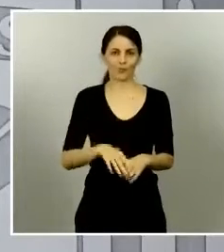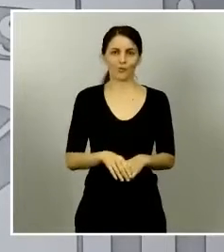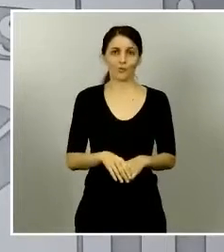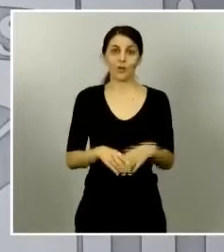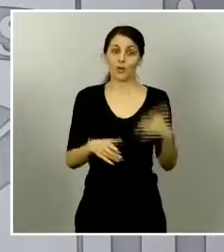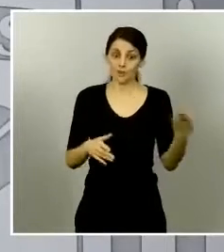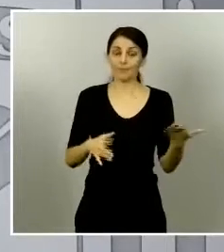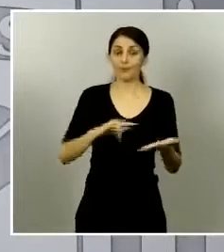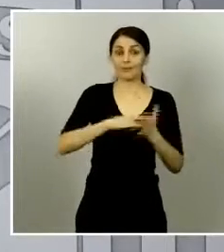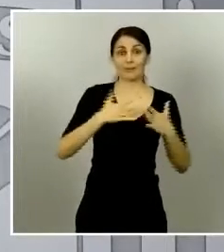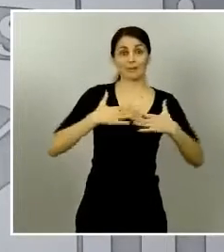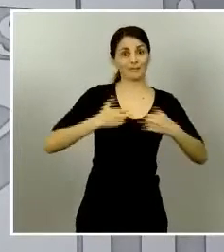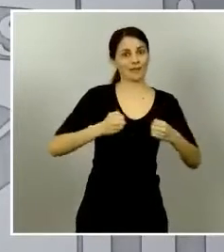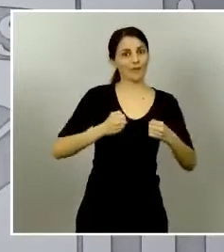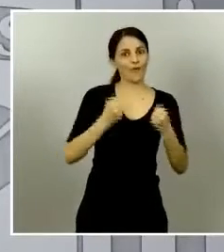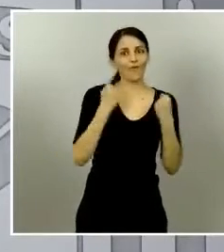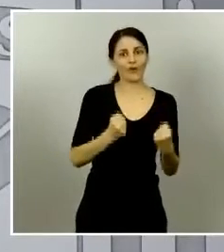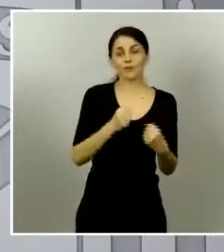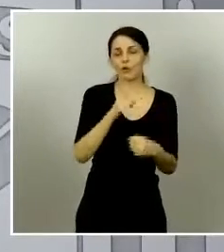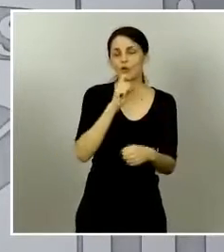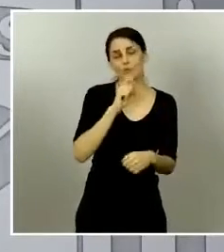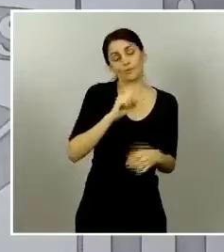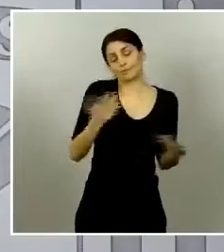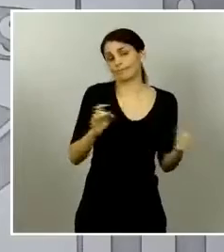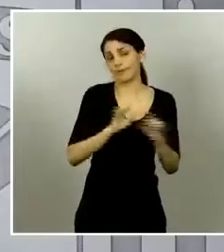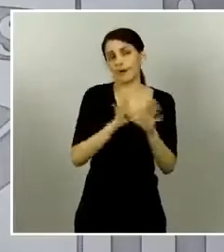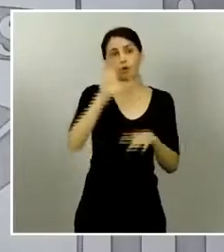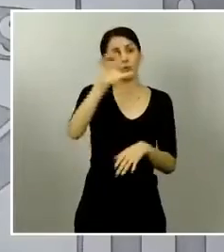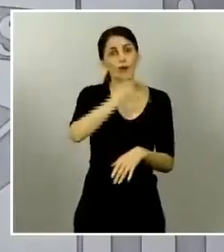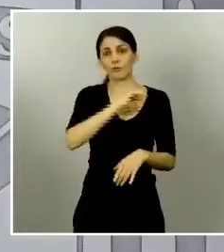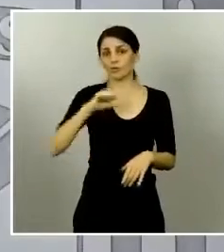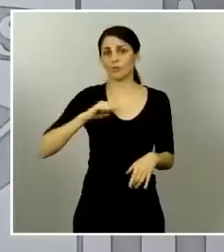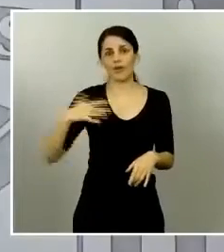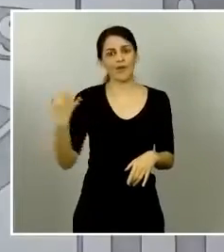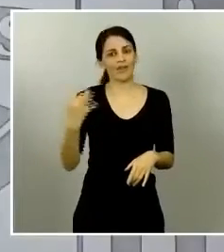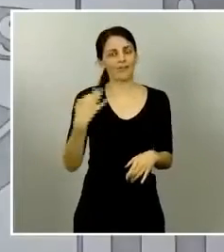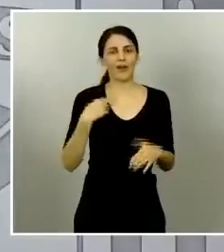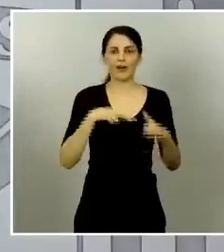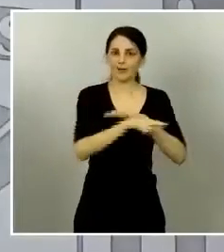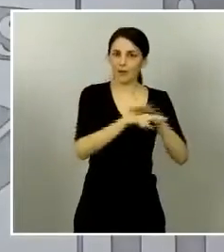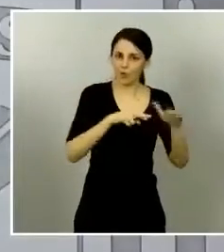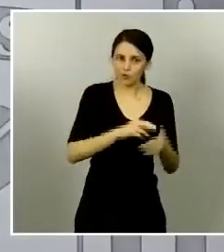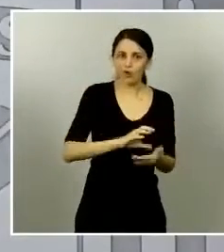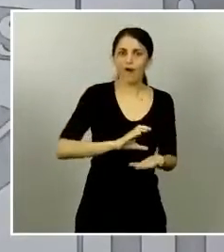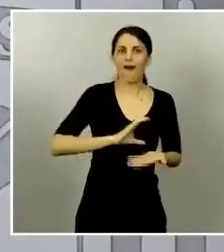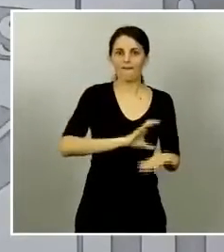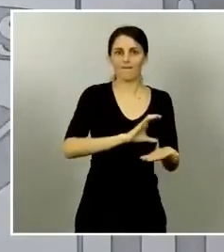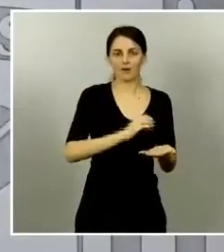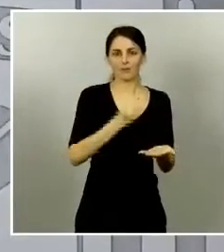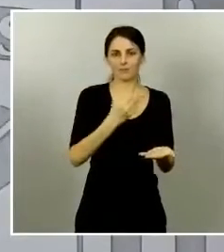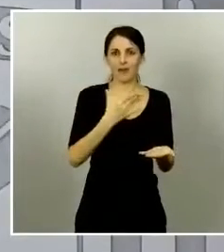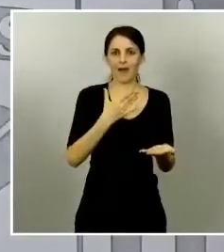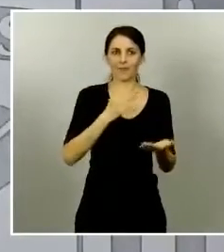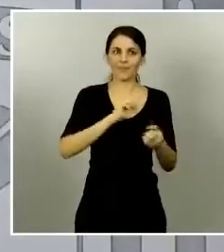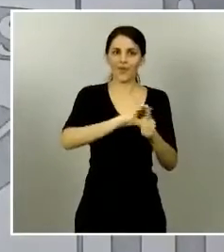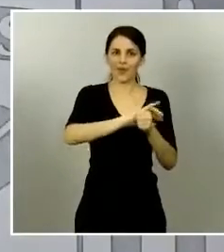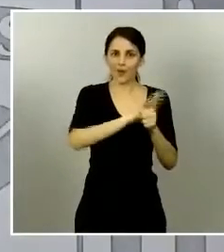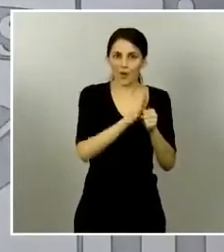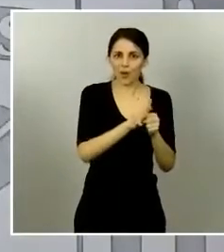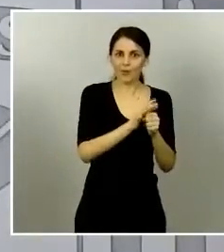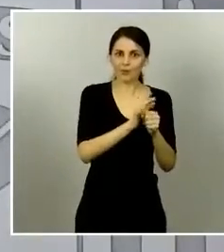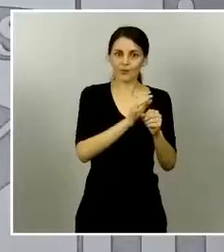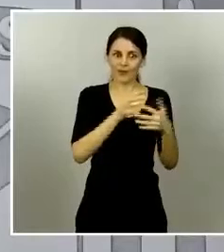protegiéndonos de esta enfermedad. Y para ello es necesario que las comunidades cuenten con recursos que hacen frente al incremento del